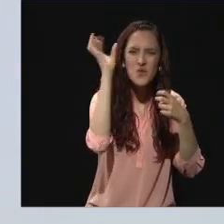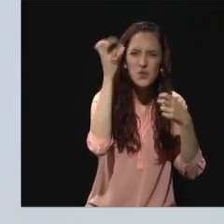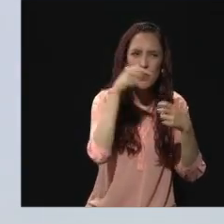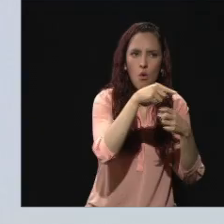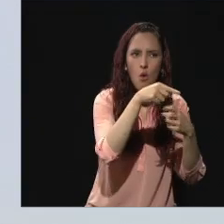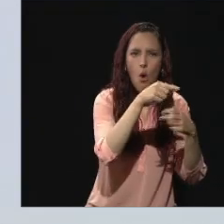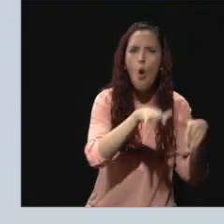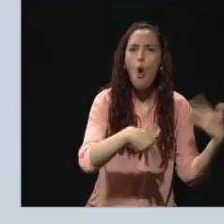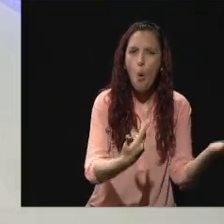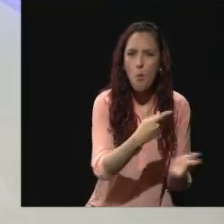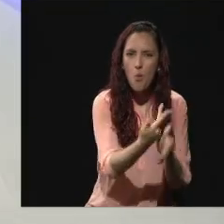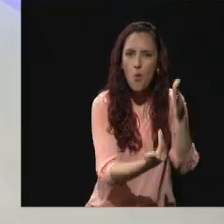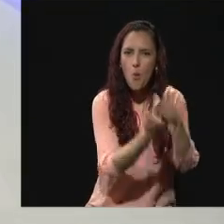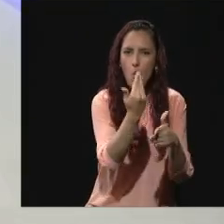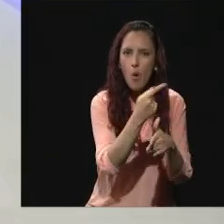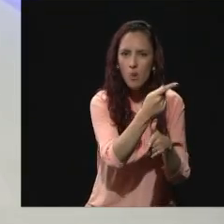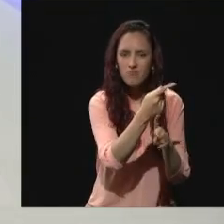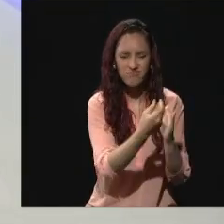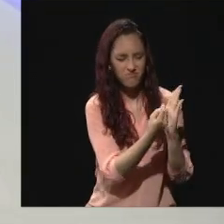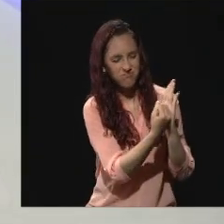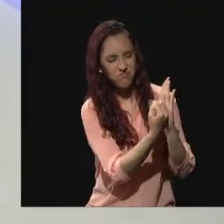medidores inteligentes